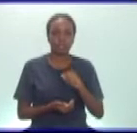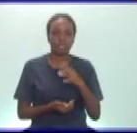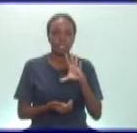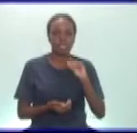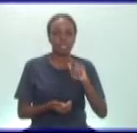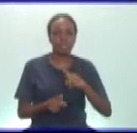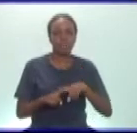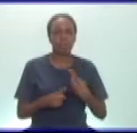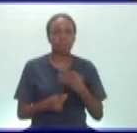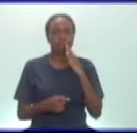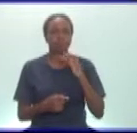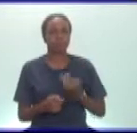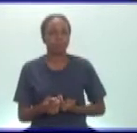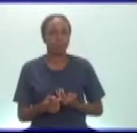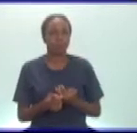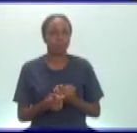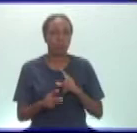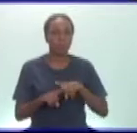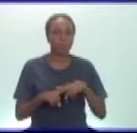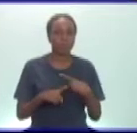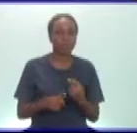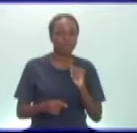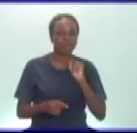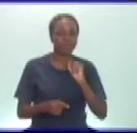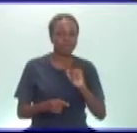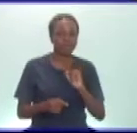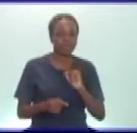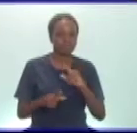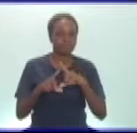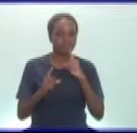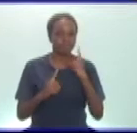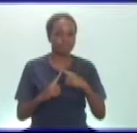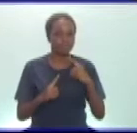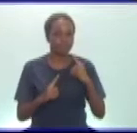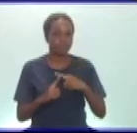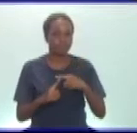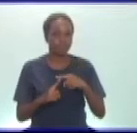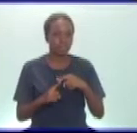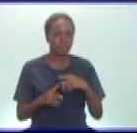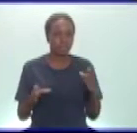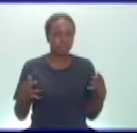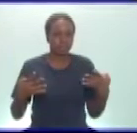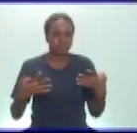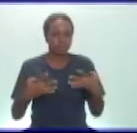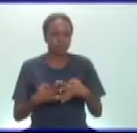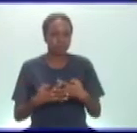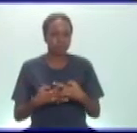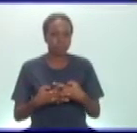razones para sustentar por qué esta expresión estaba relacionada con una de las obras estudiadas en el grado